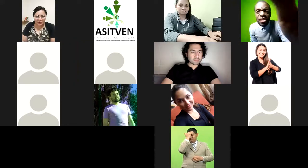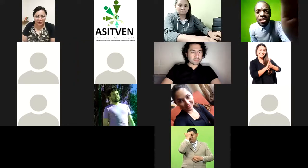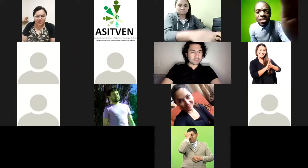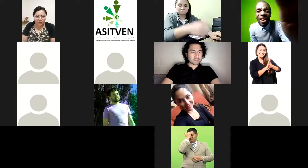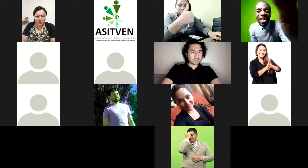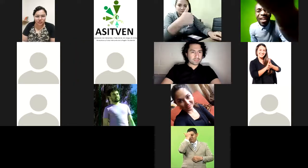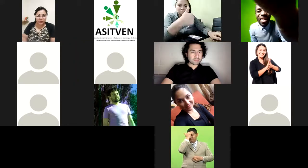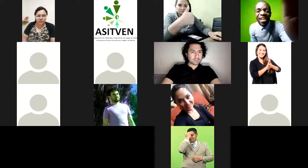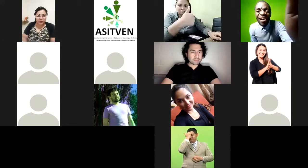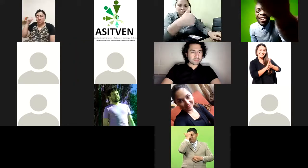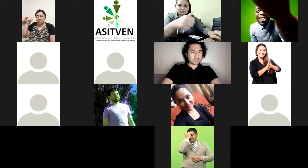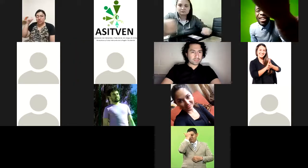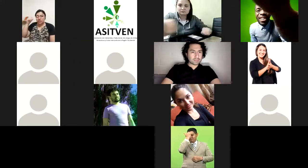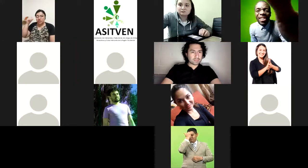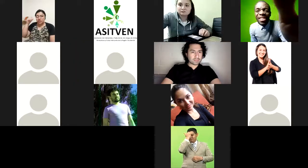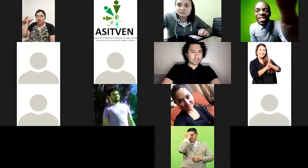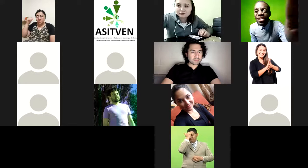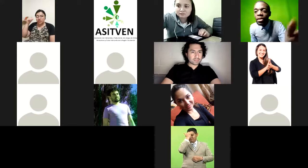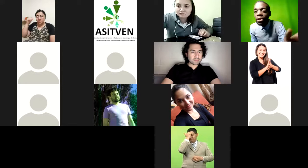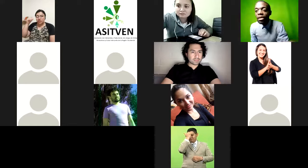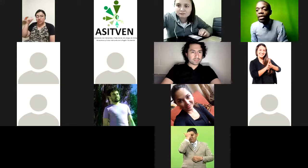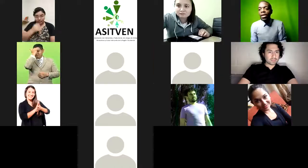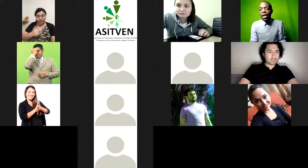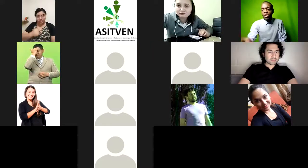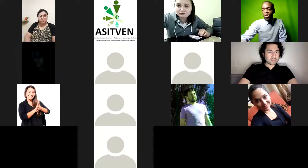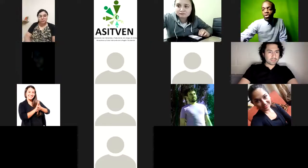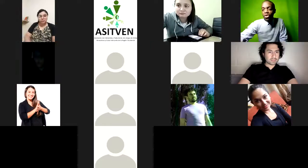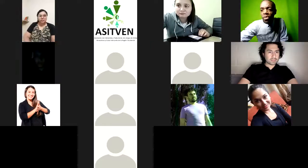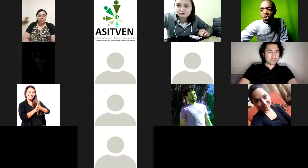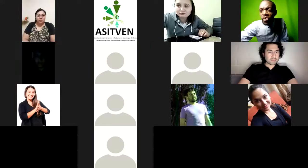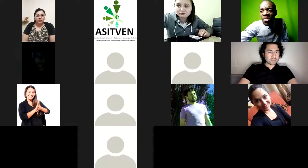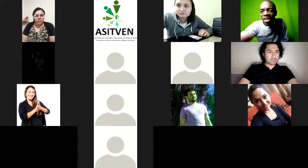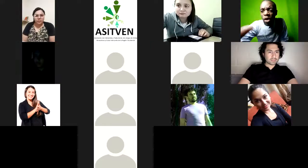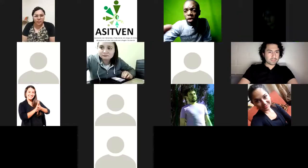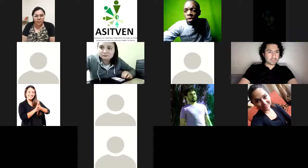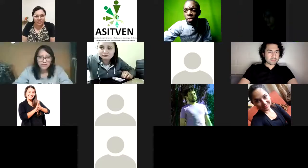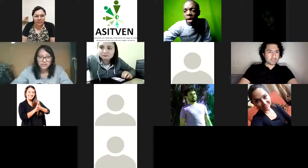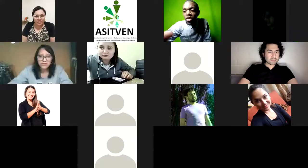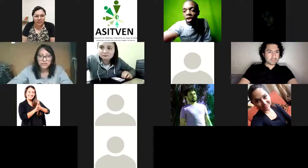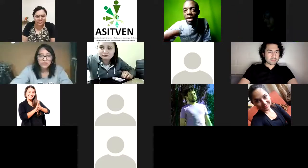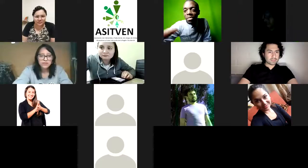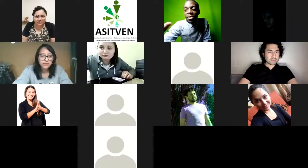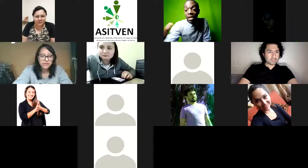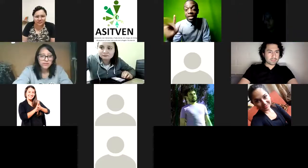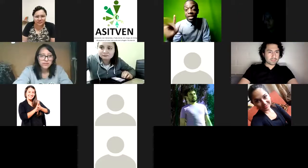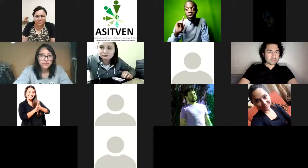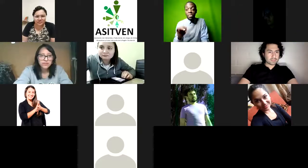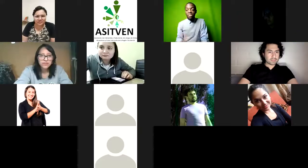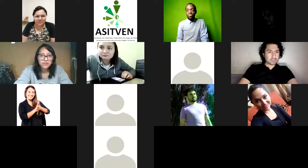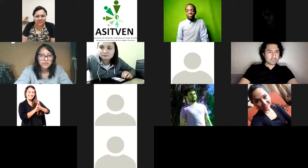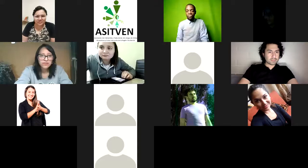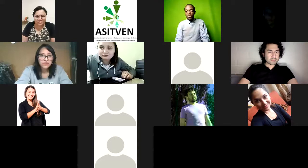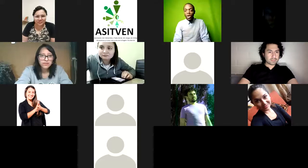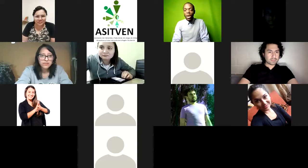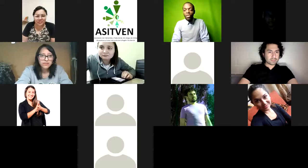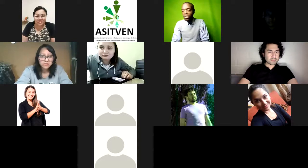ustedes? ¿Nosotros te escuchamos? Ah, yo no estoy escuchando. Lo escucho muy bajito. ¿Alguien? ¿Sí me escuchan